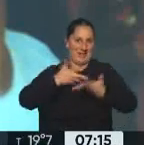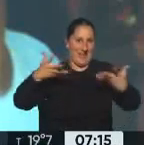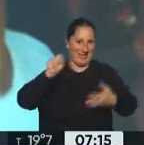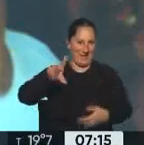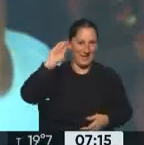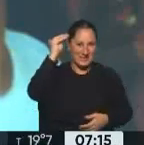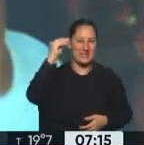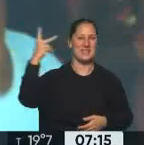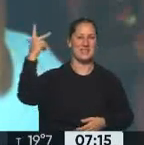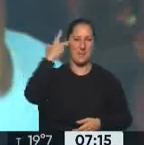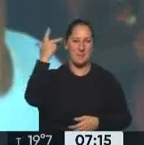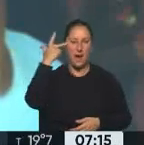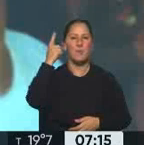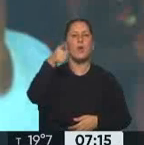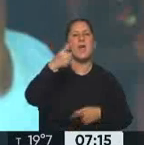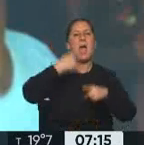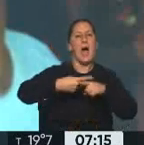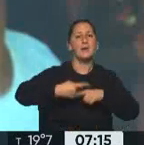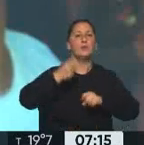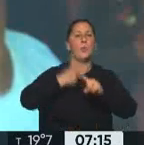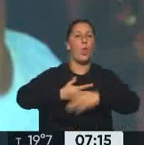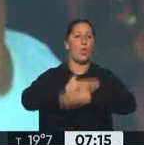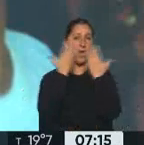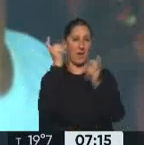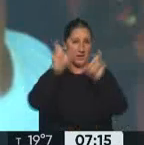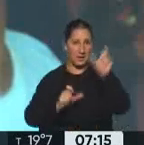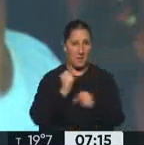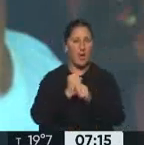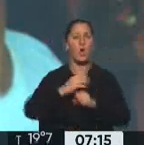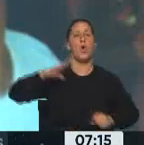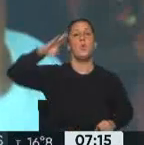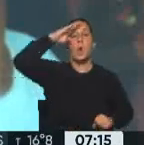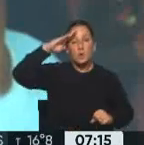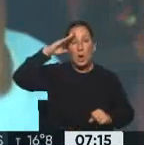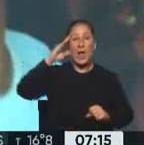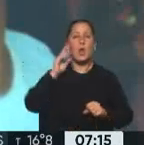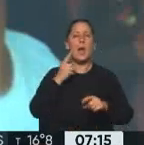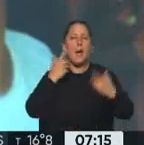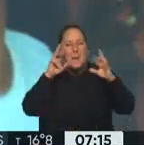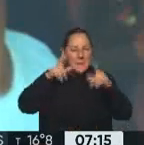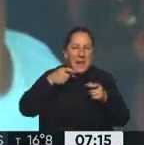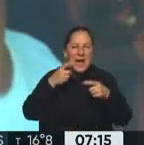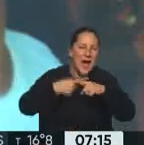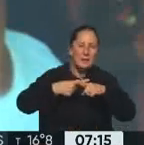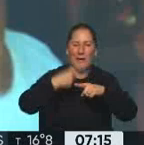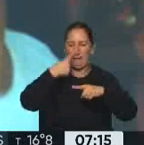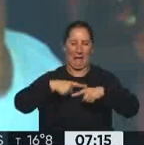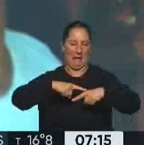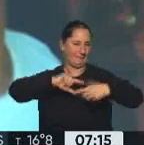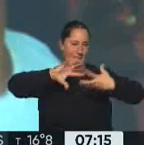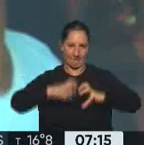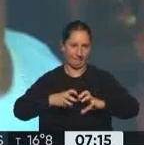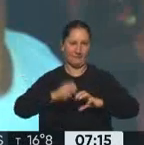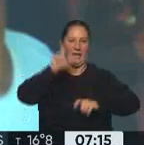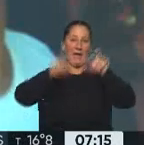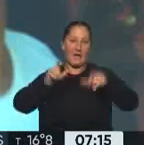En San Pablo hubo un acto por el Día del Trabajador. Bolsonaro también intentó hacer un acto y no le salió, no tuvo